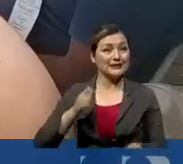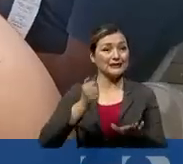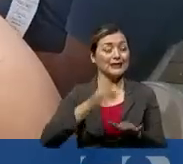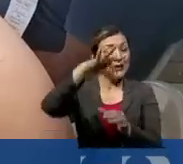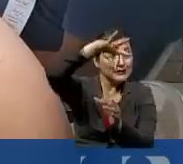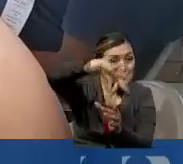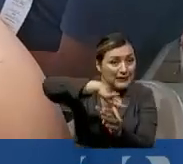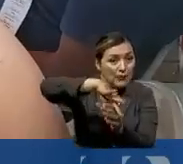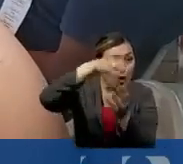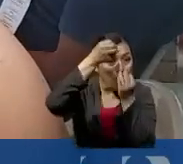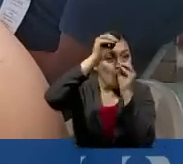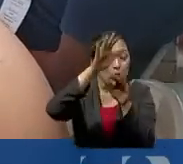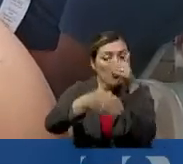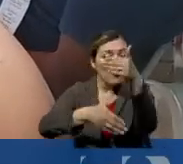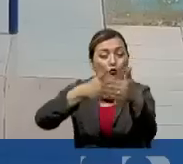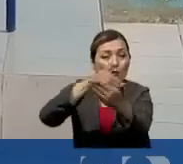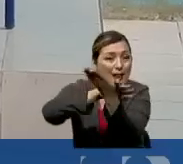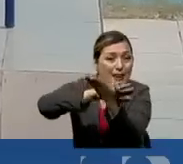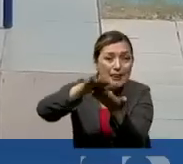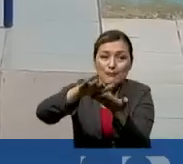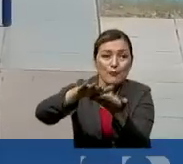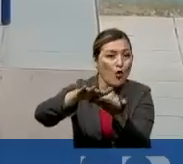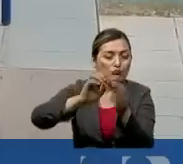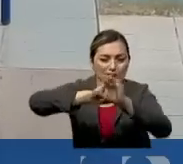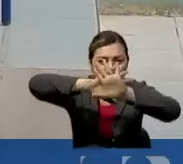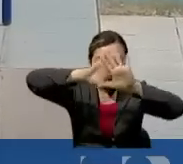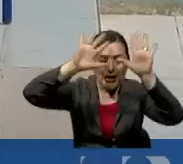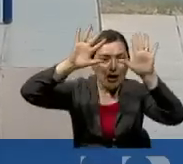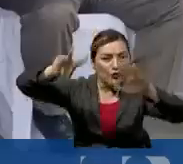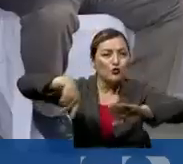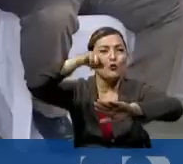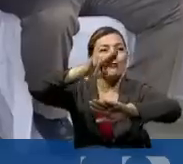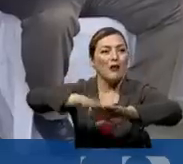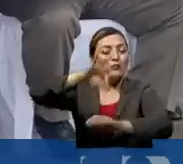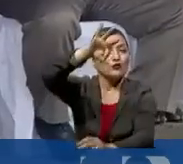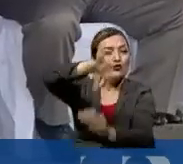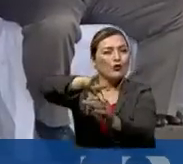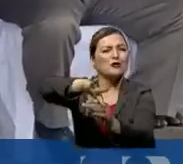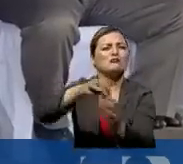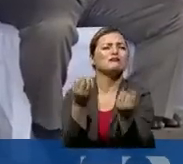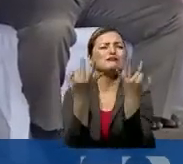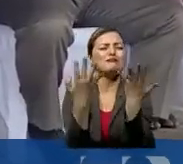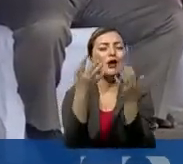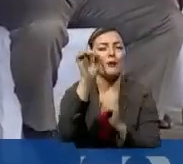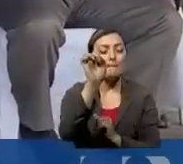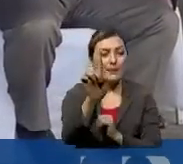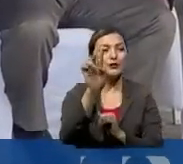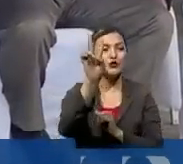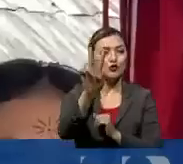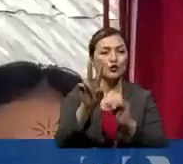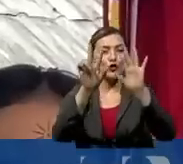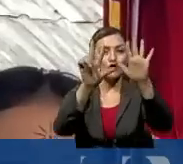Electoral Sáchila, informó que el proceso se llevó con normalidad y que además se contó con el sufragio de 1.289